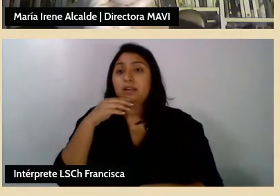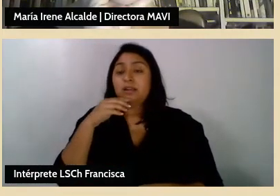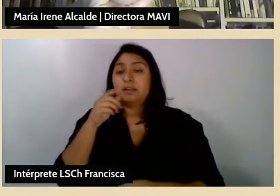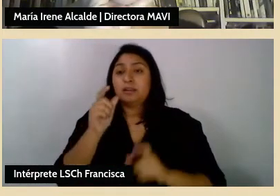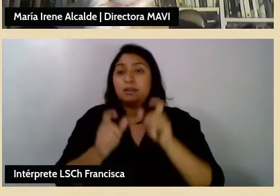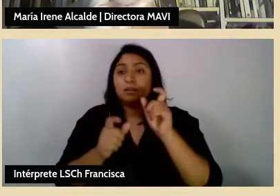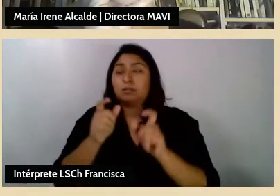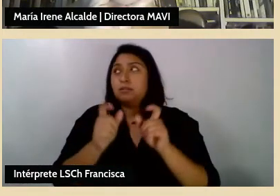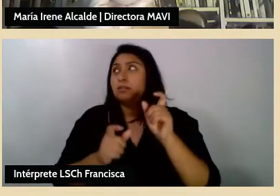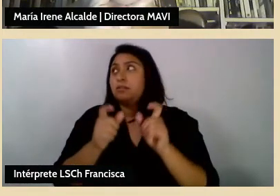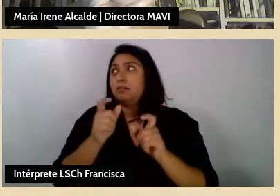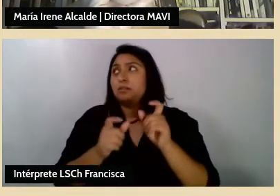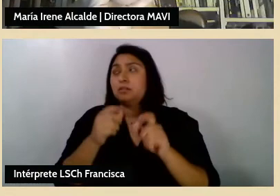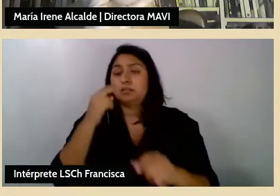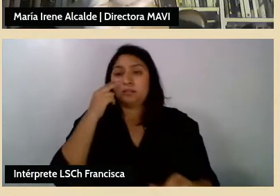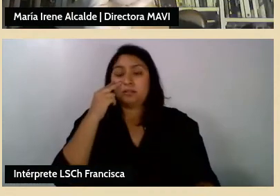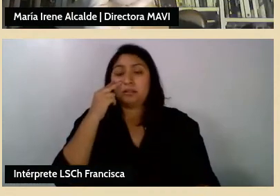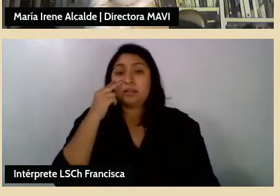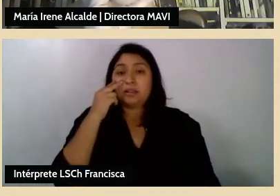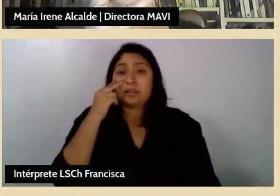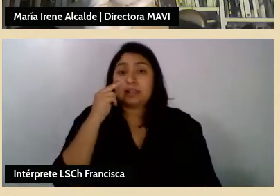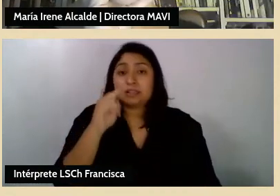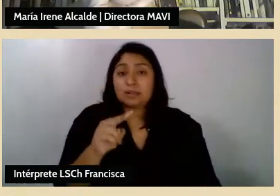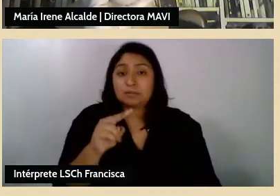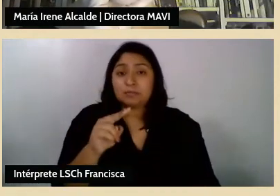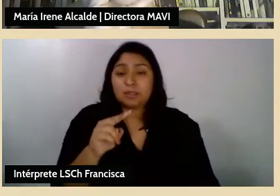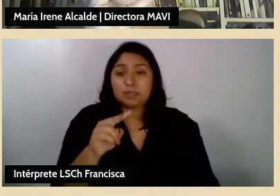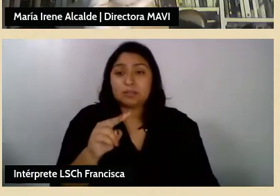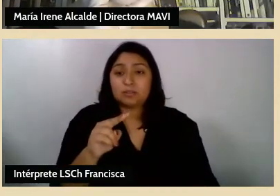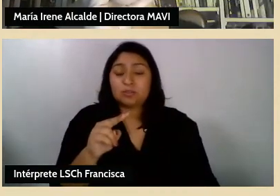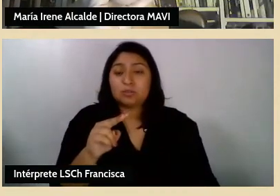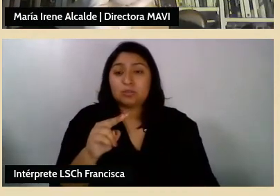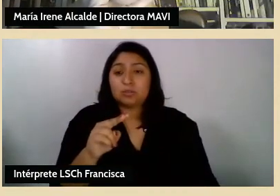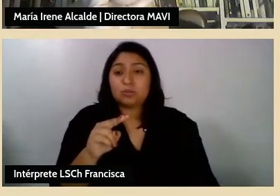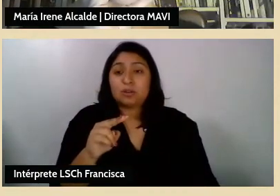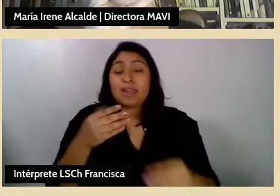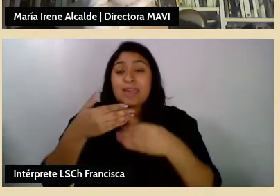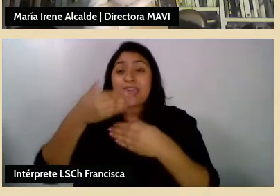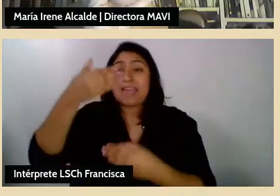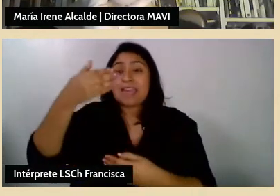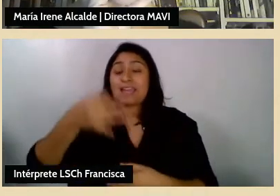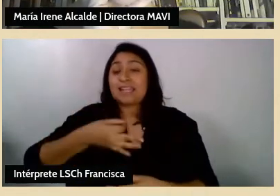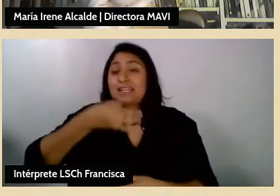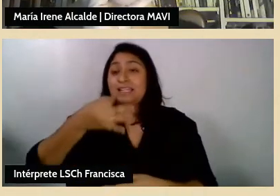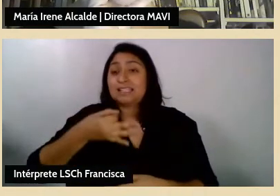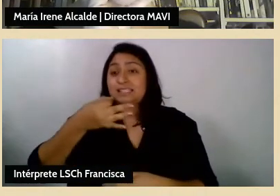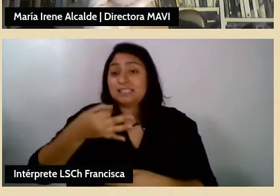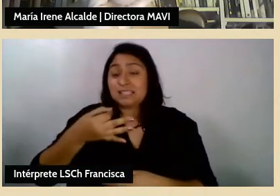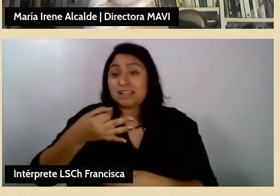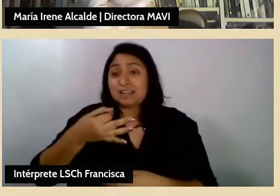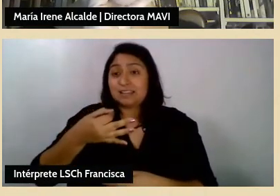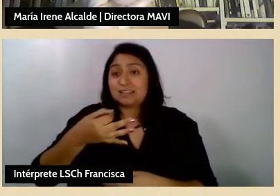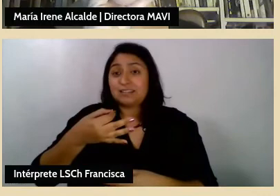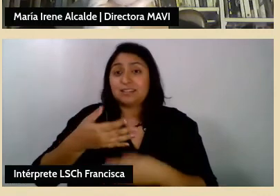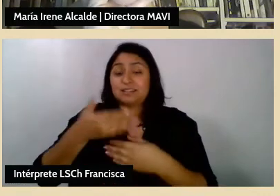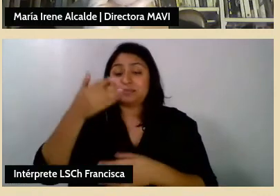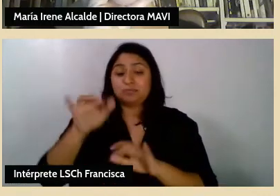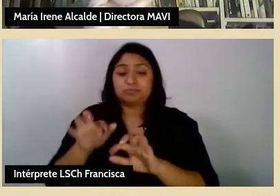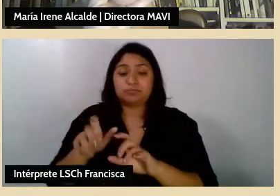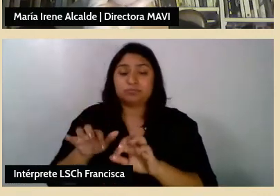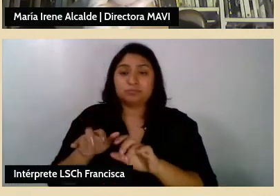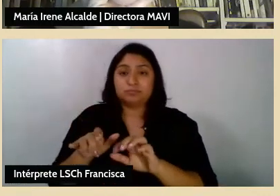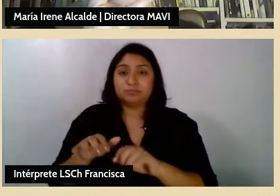hacer preguntas. Está desde luego ahí el chat o los muros de todos los